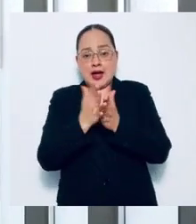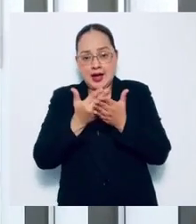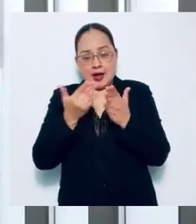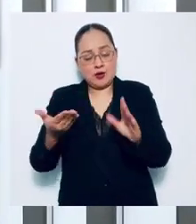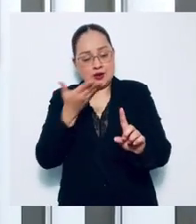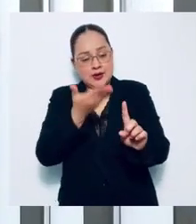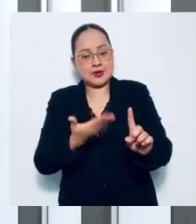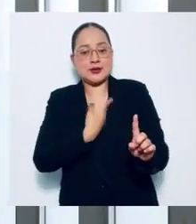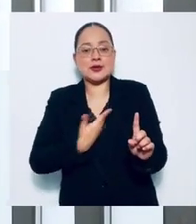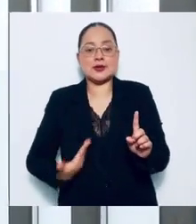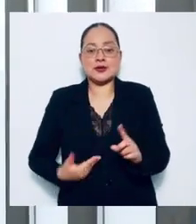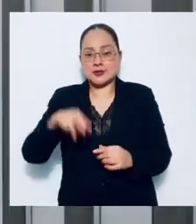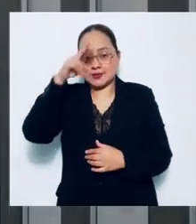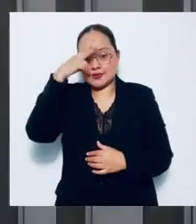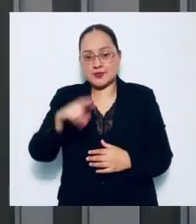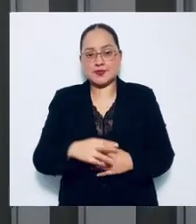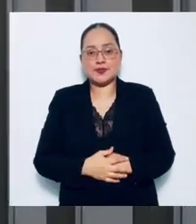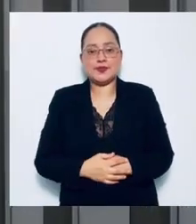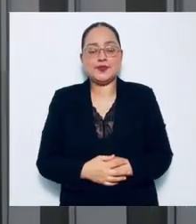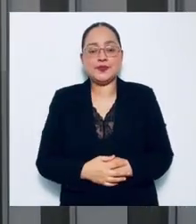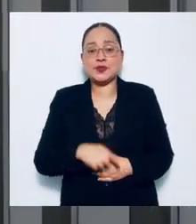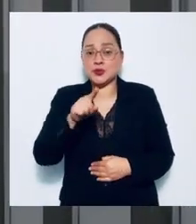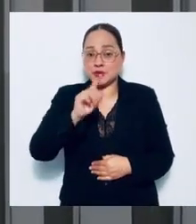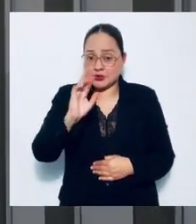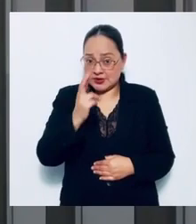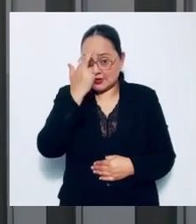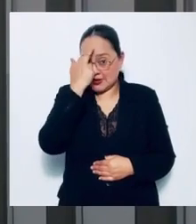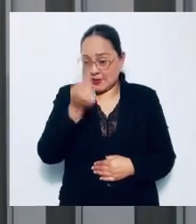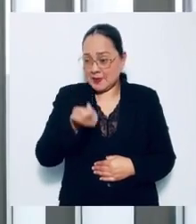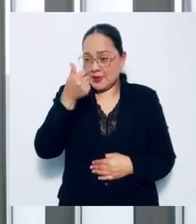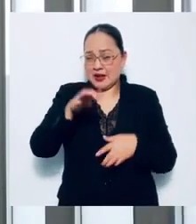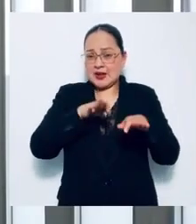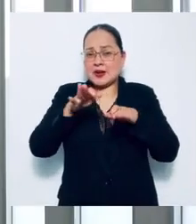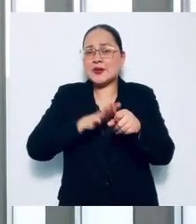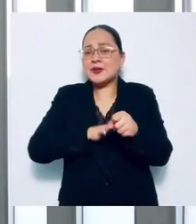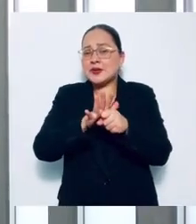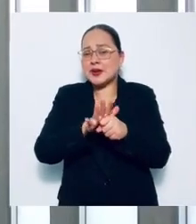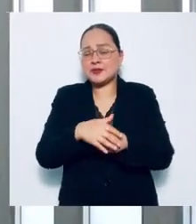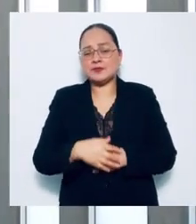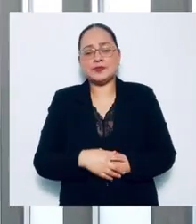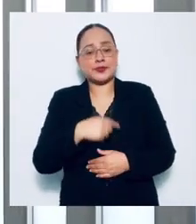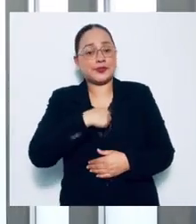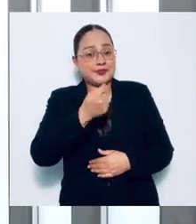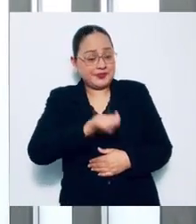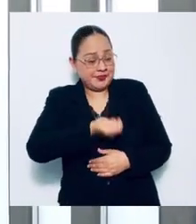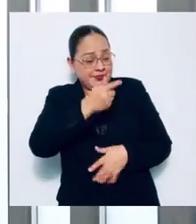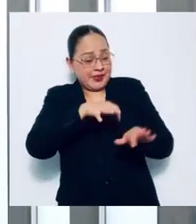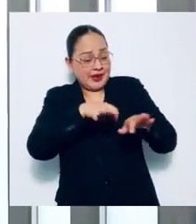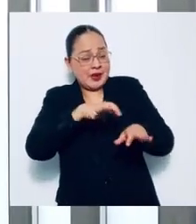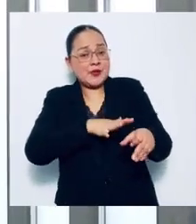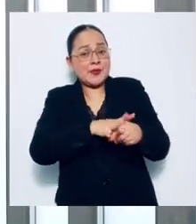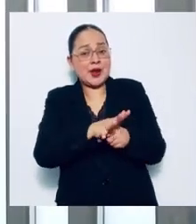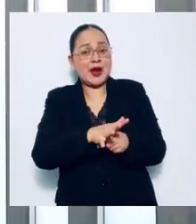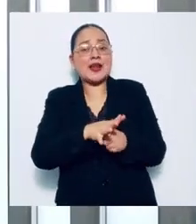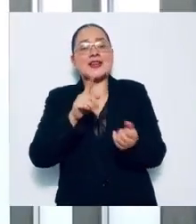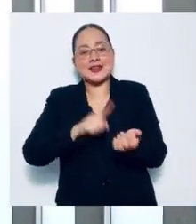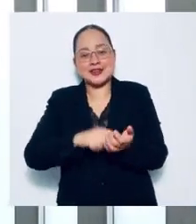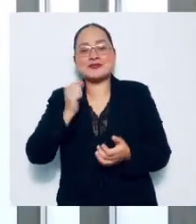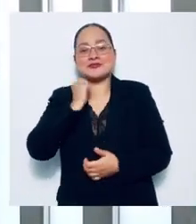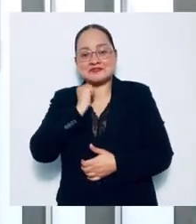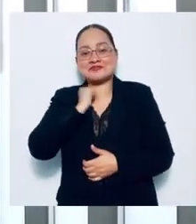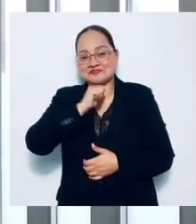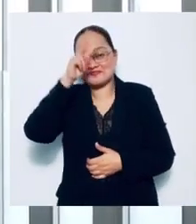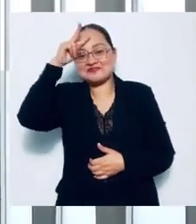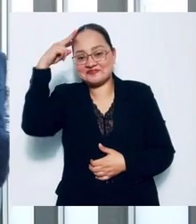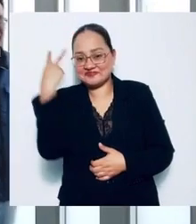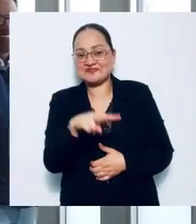es presidente de México. ¿Recuerdas cuál fue tu primer trabajo? Mi primer trabajo justo fue en el Senado